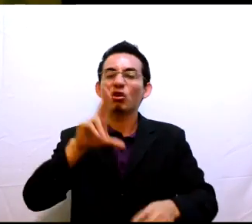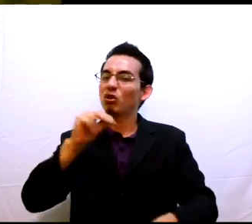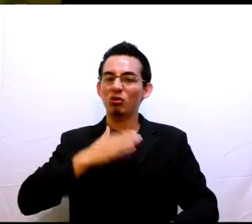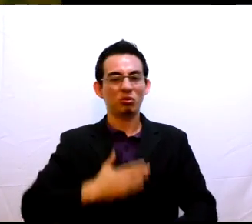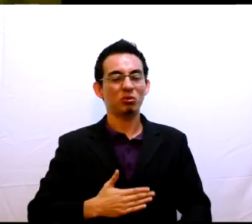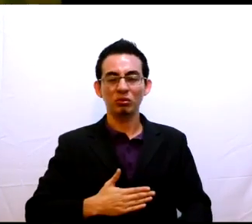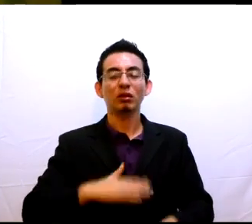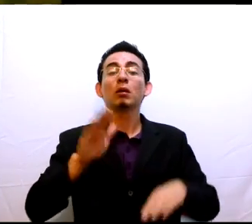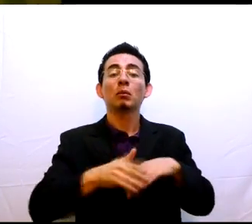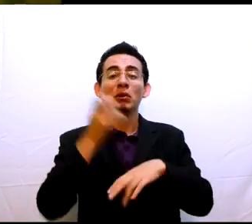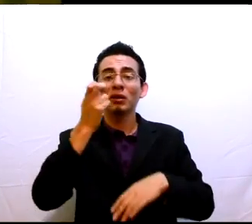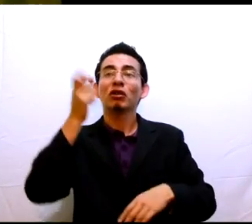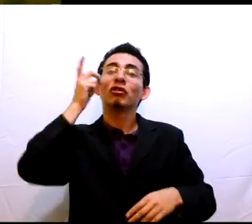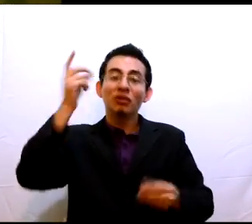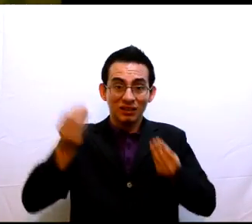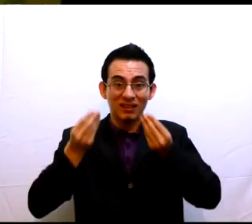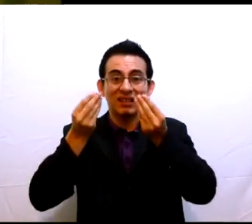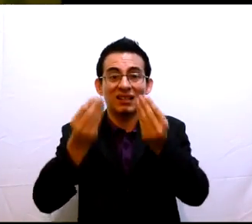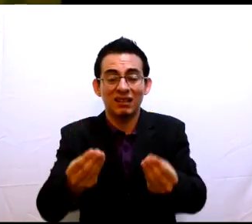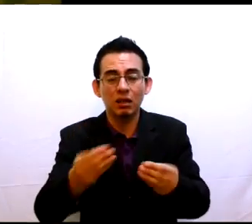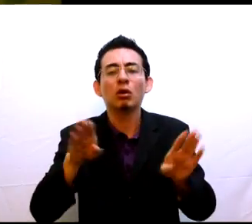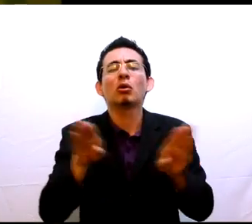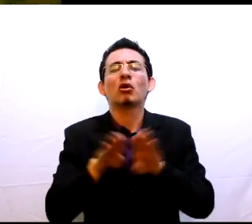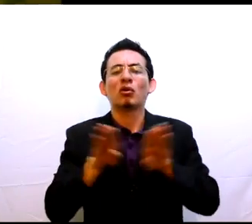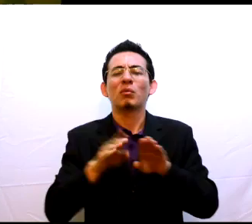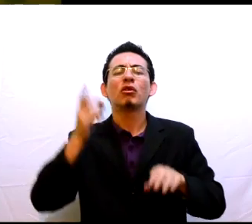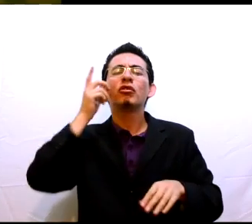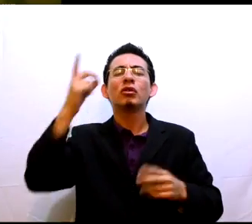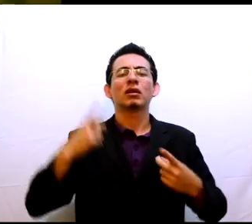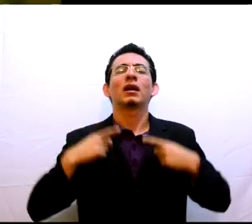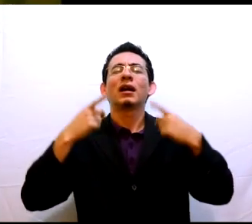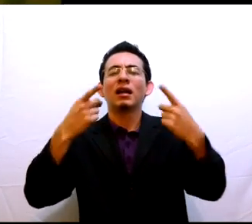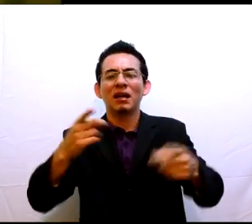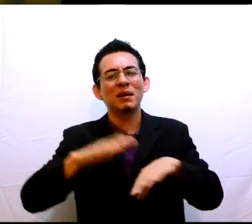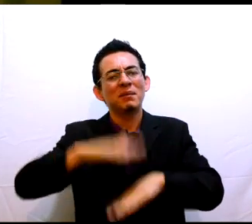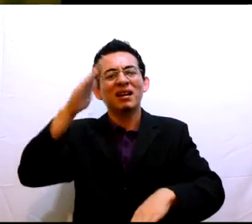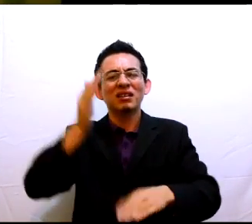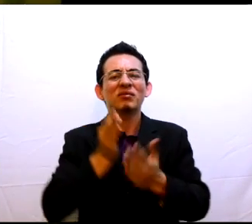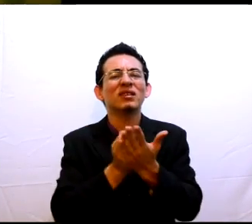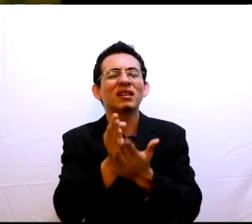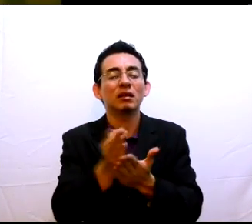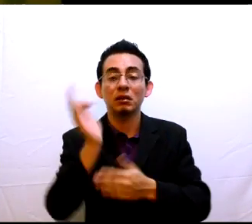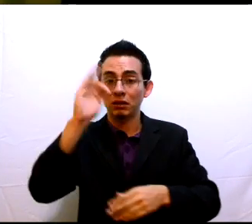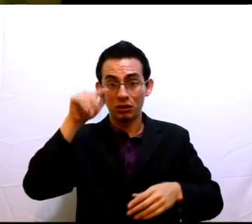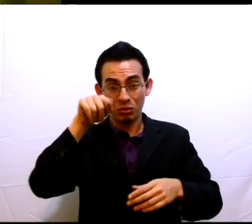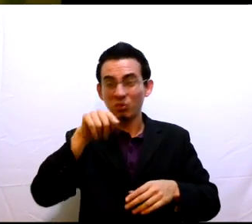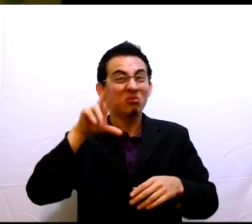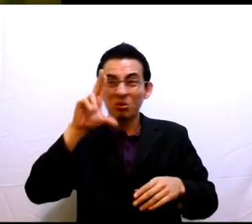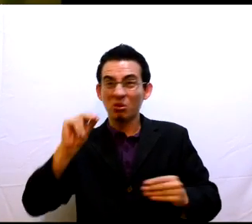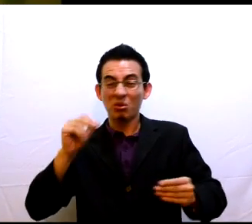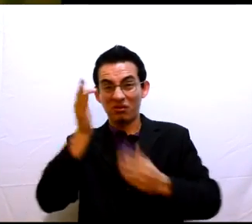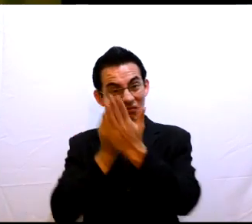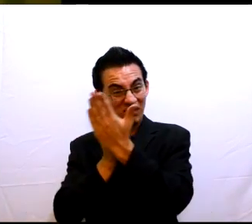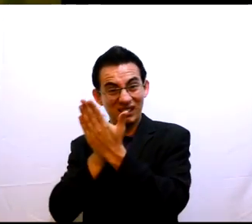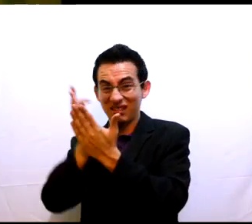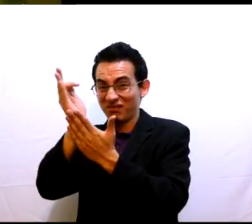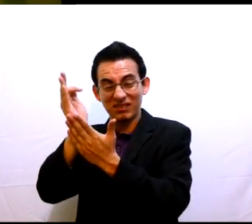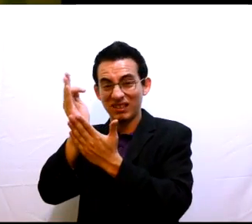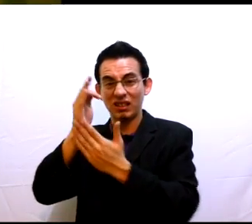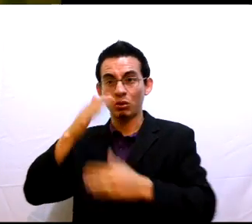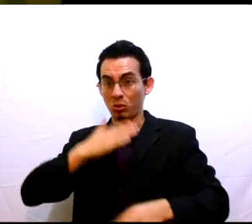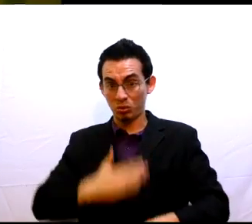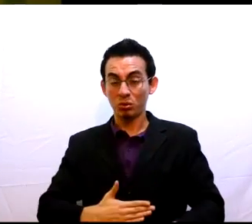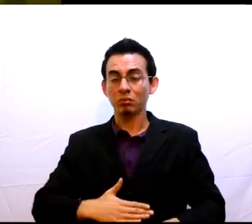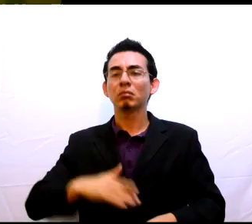fuisteis fieles quien nos confiara lo verdadero y si en lo ajeno no fuisteis fieles quien nos